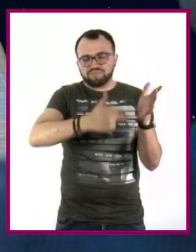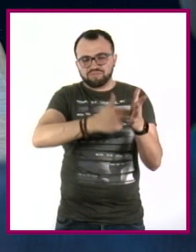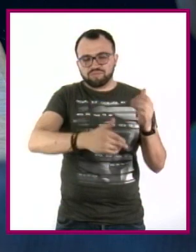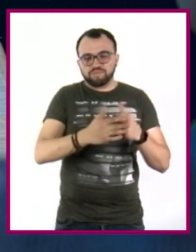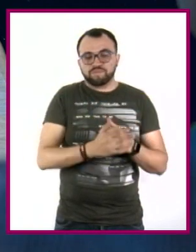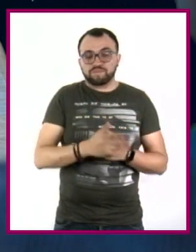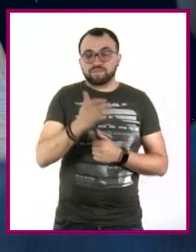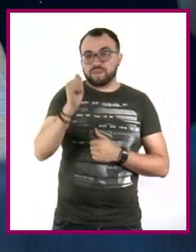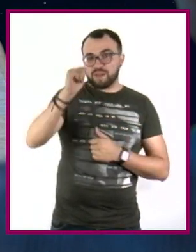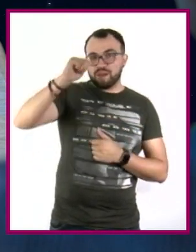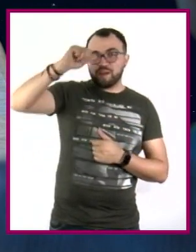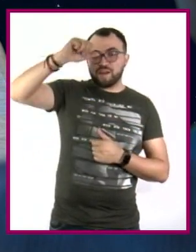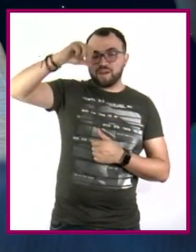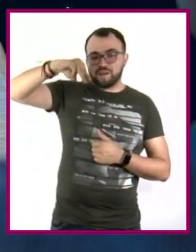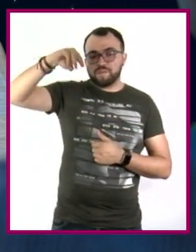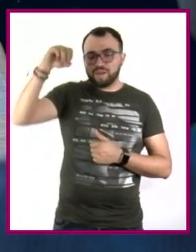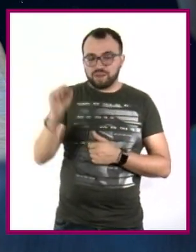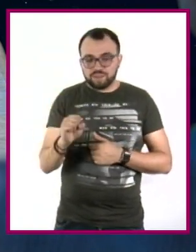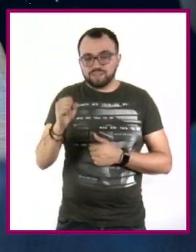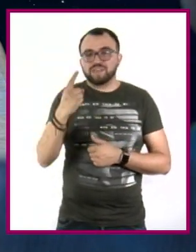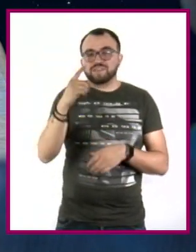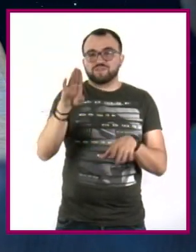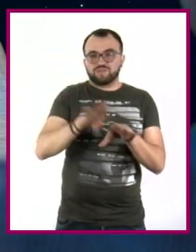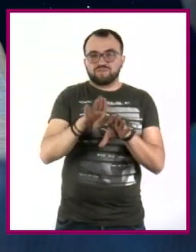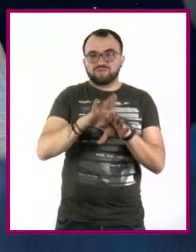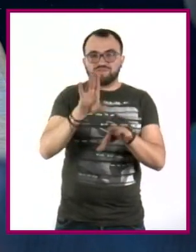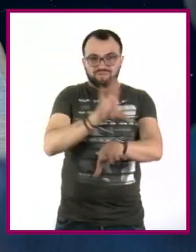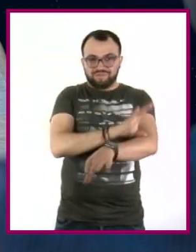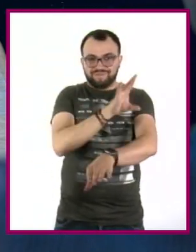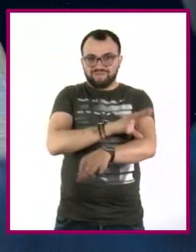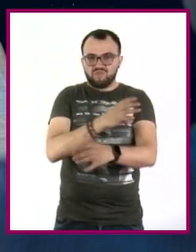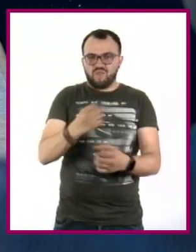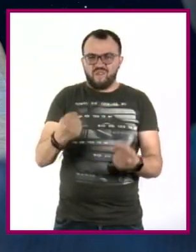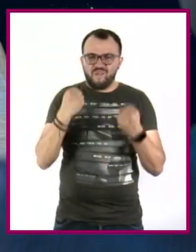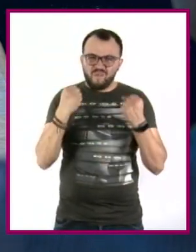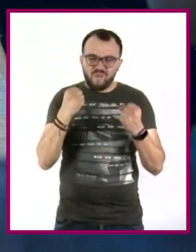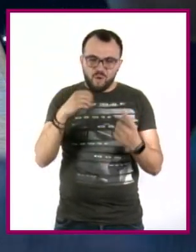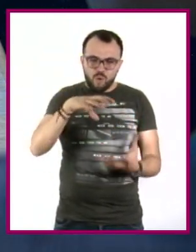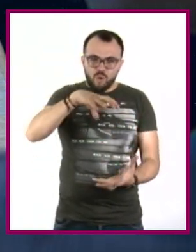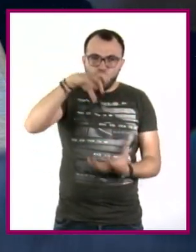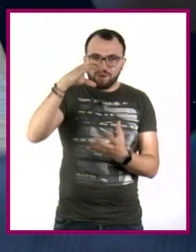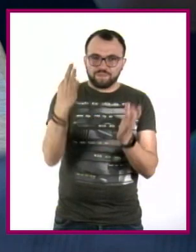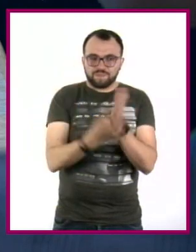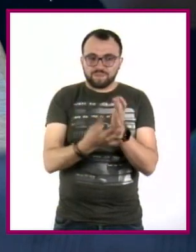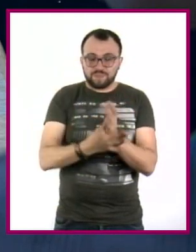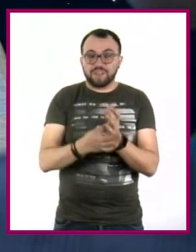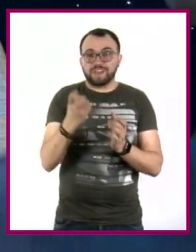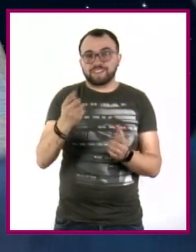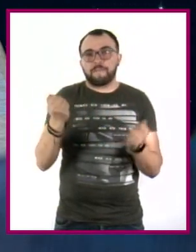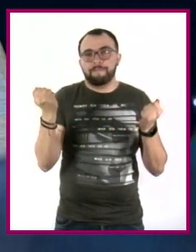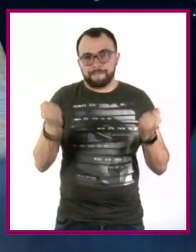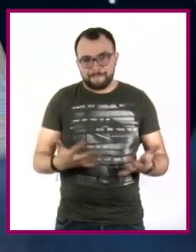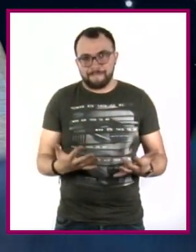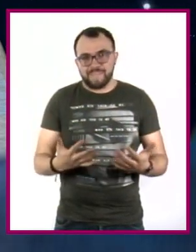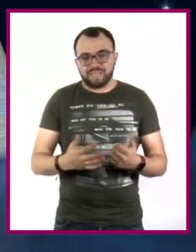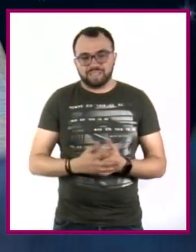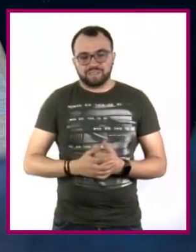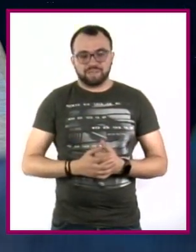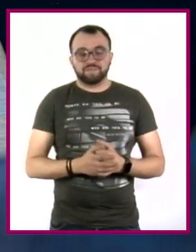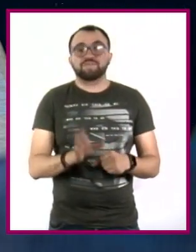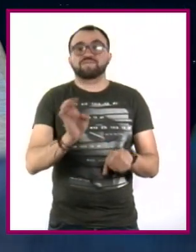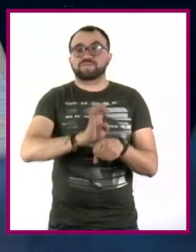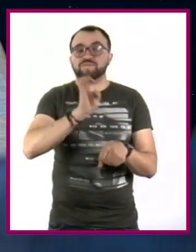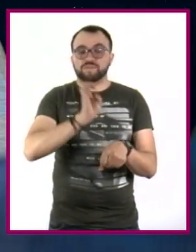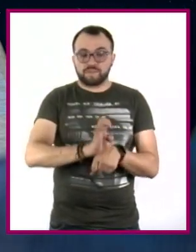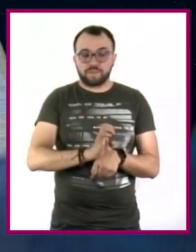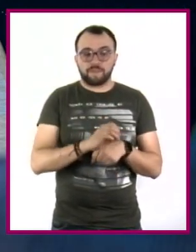El AMS es un imán poderoso, y los imanes poderosos son muy pesados, ¿sí?